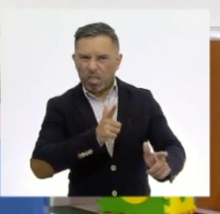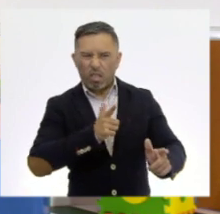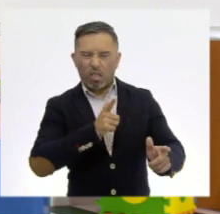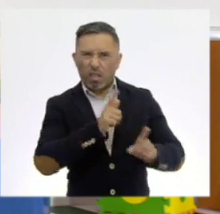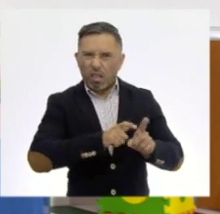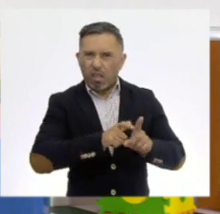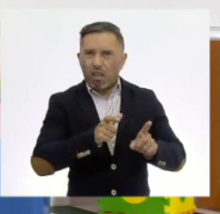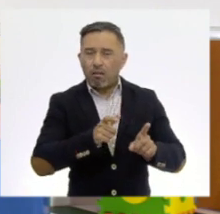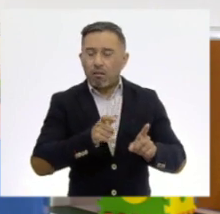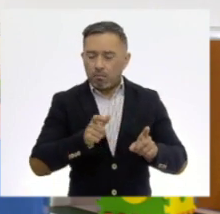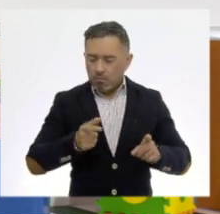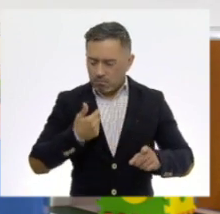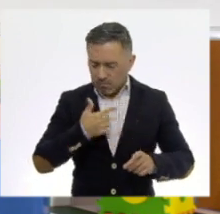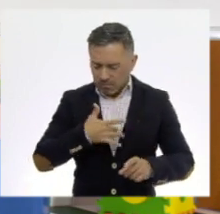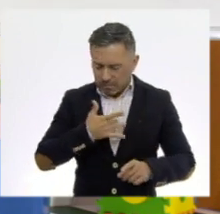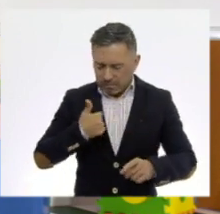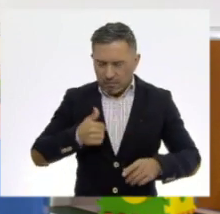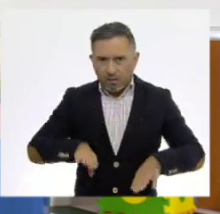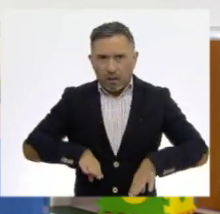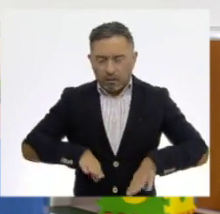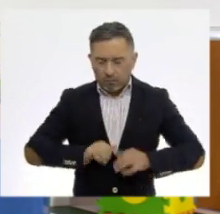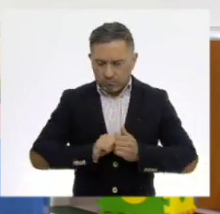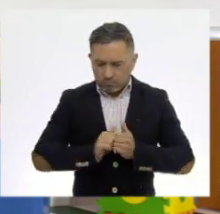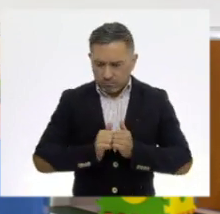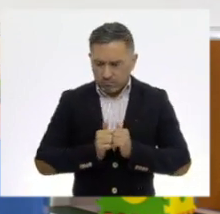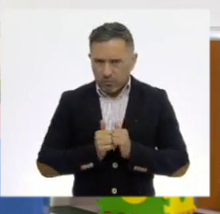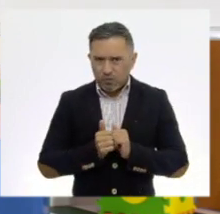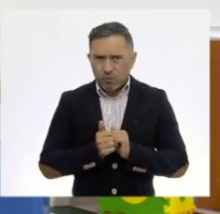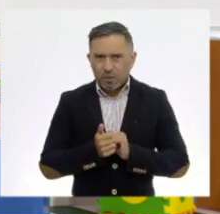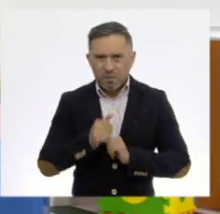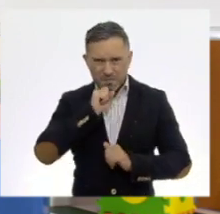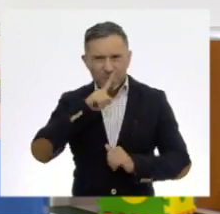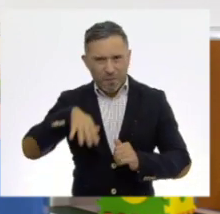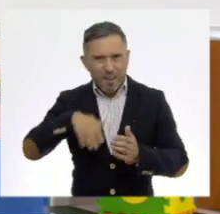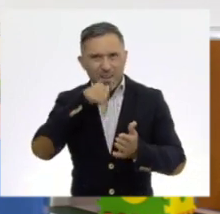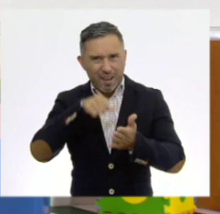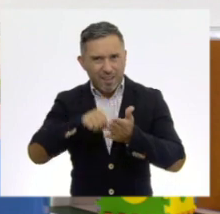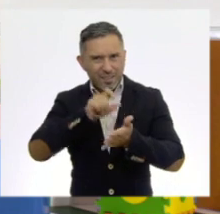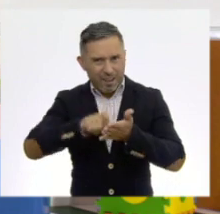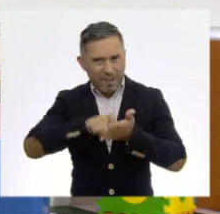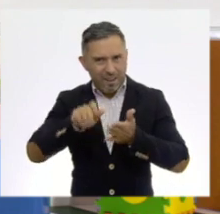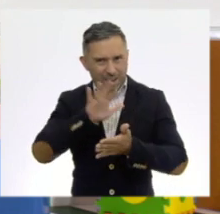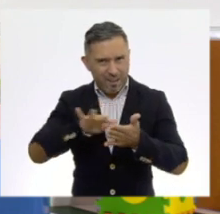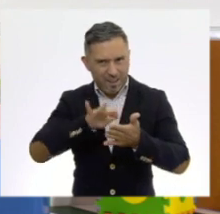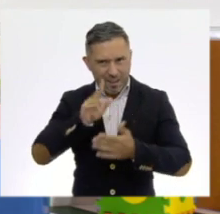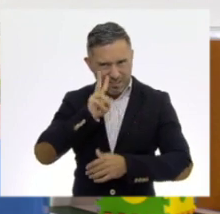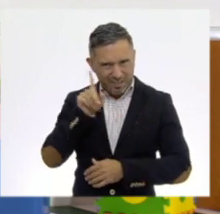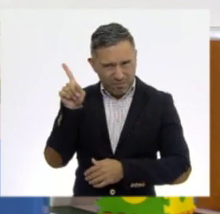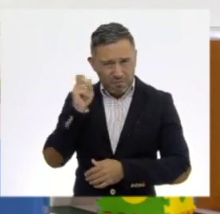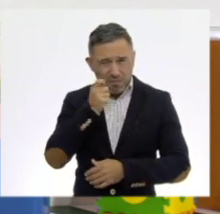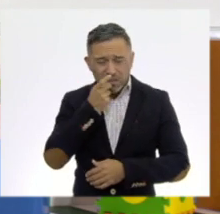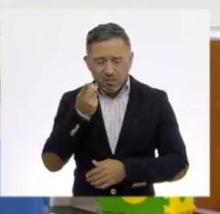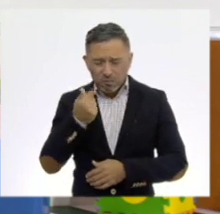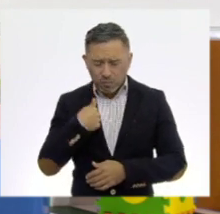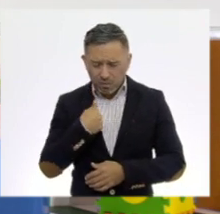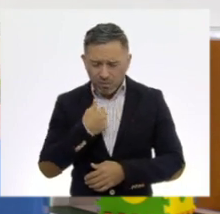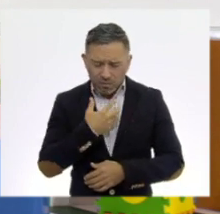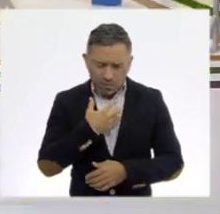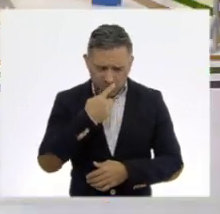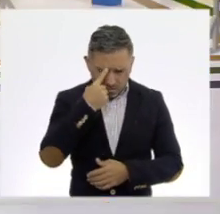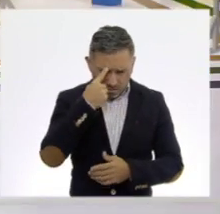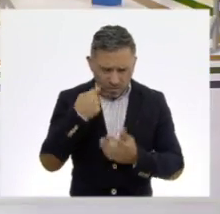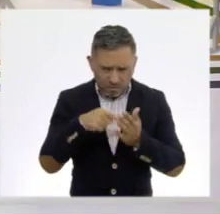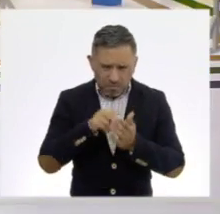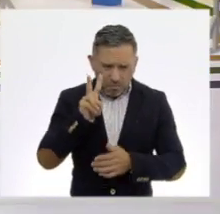comentaba, comienzas a creerte lo que te dicen y si pasas por este proceso solo o sola, es posible